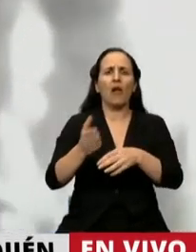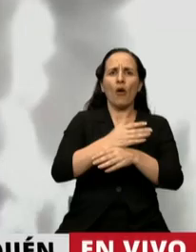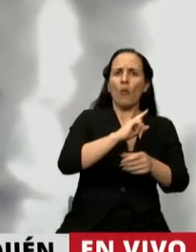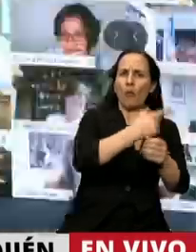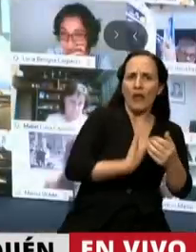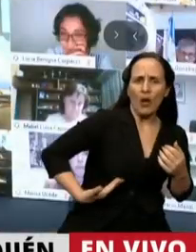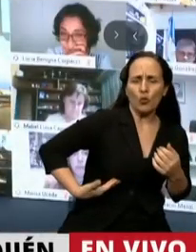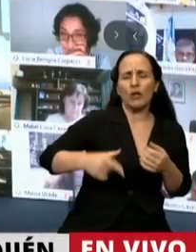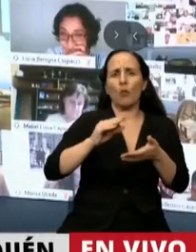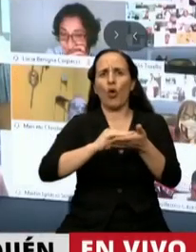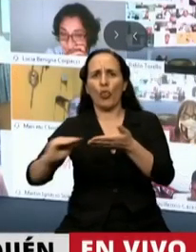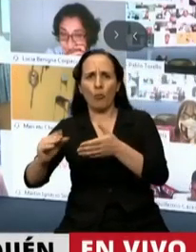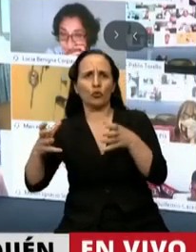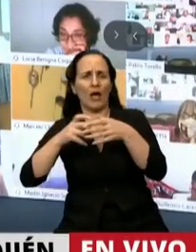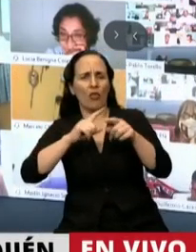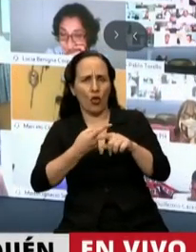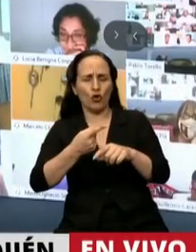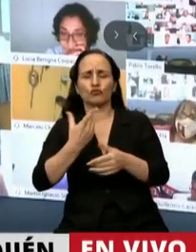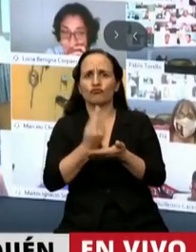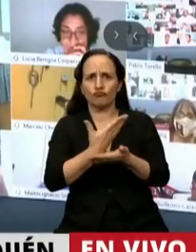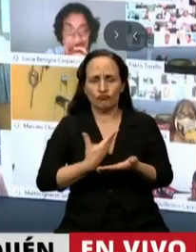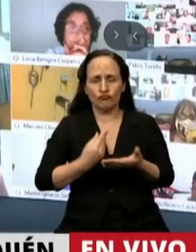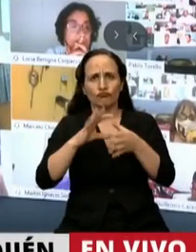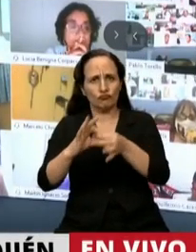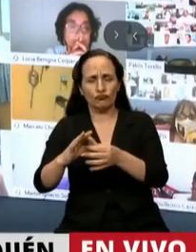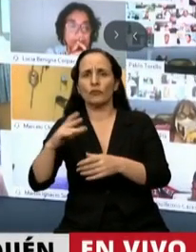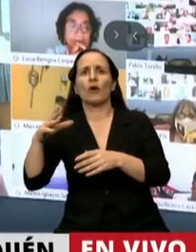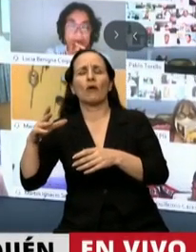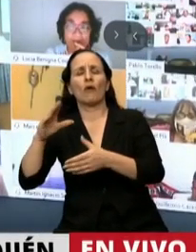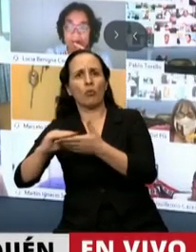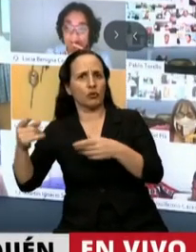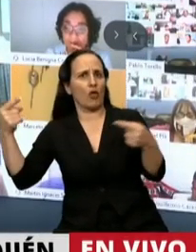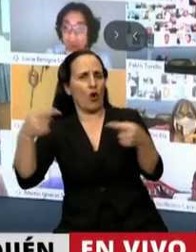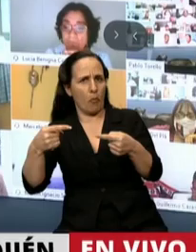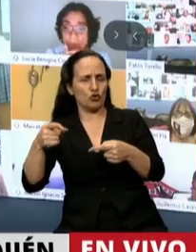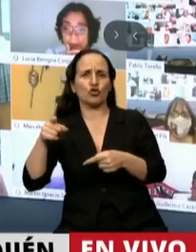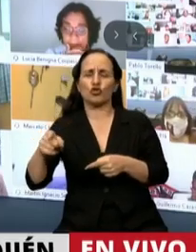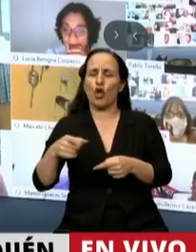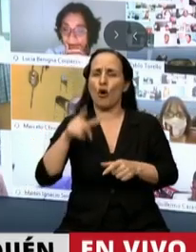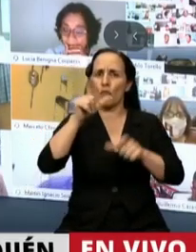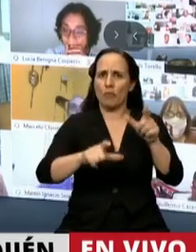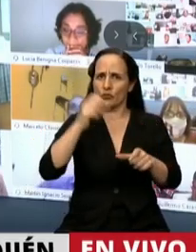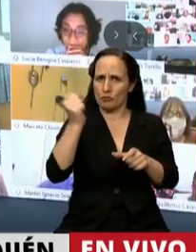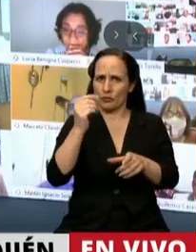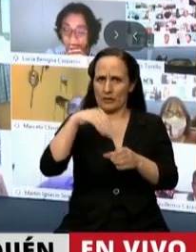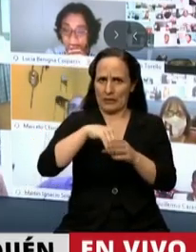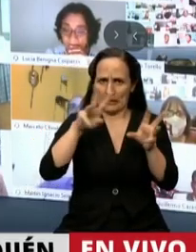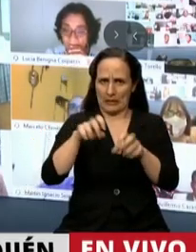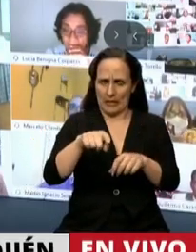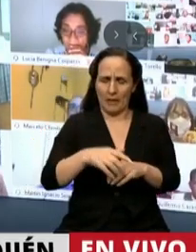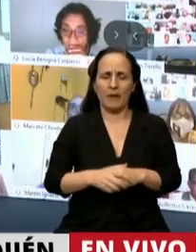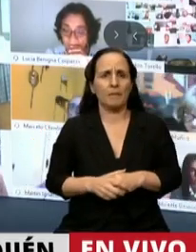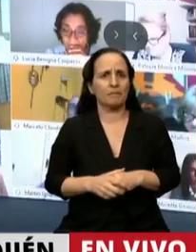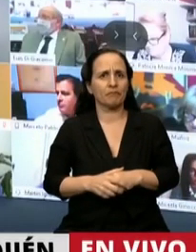Poder Ejecutivo, diputados del oficialismo y la oposición y los principales actores del sector. Estamos